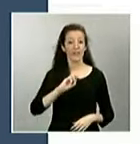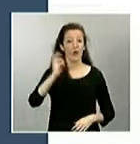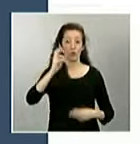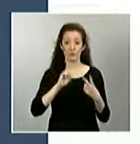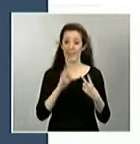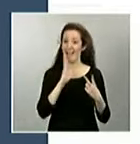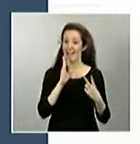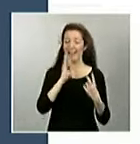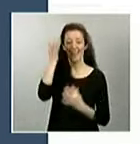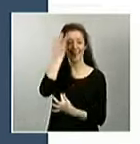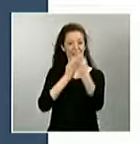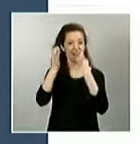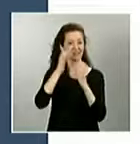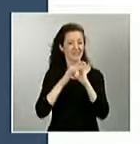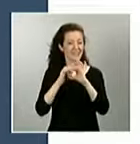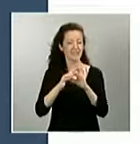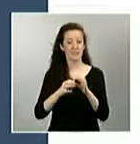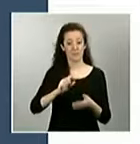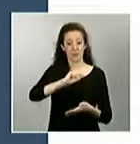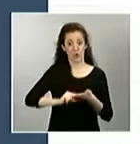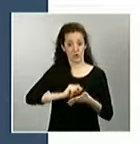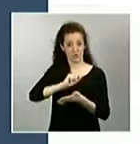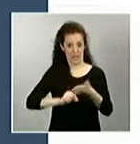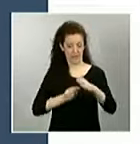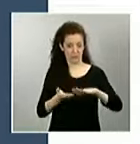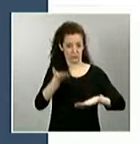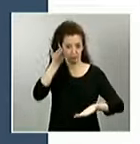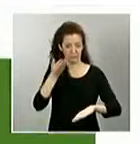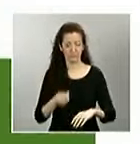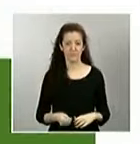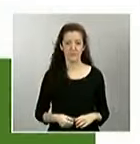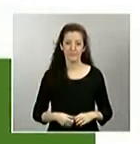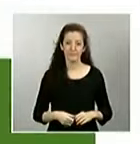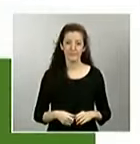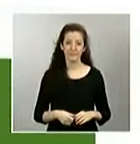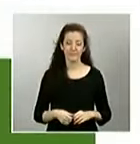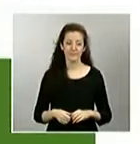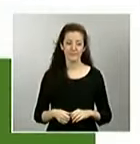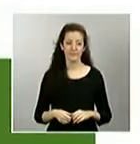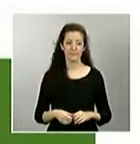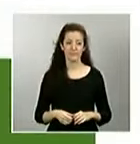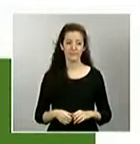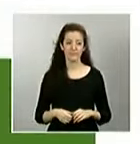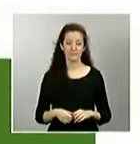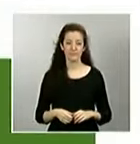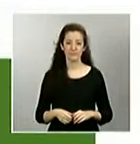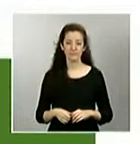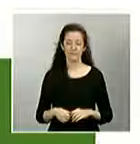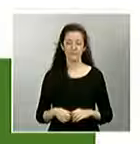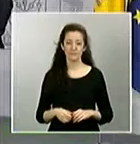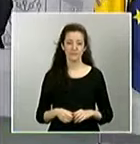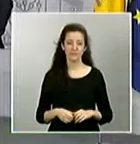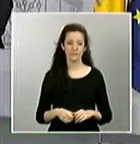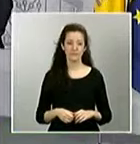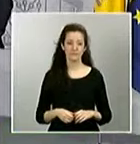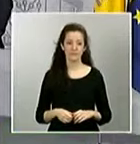contratos que se han registrado y, de manera llamativa, observarán que, efectivamente,